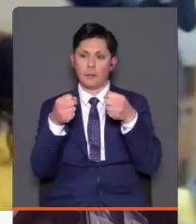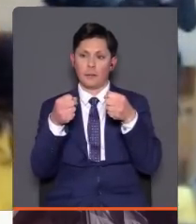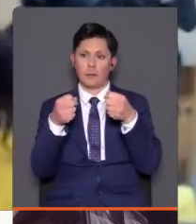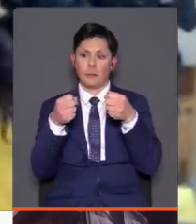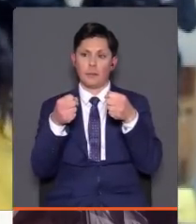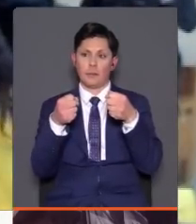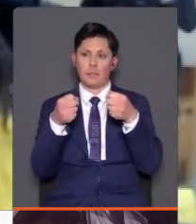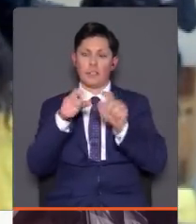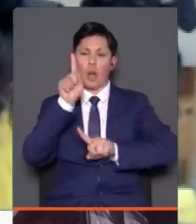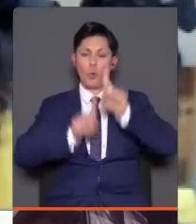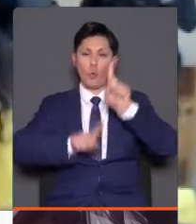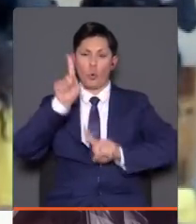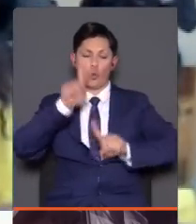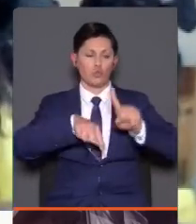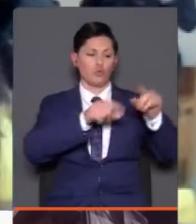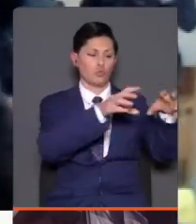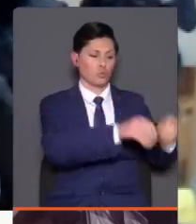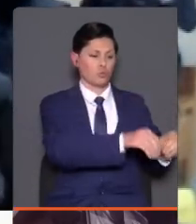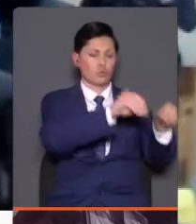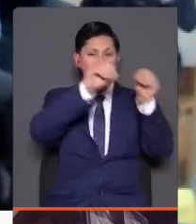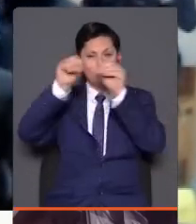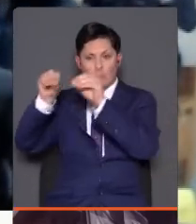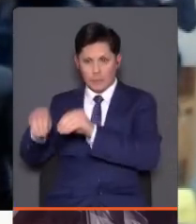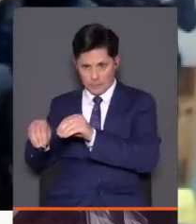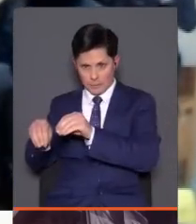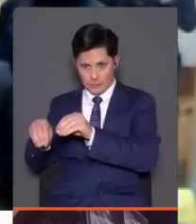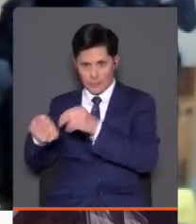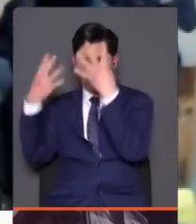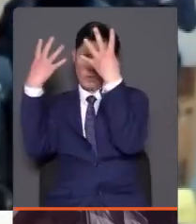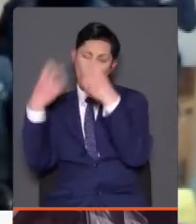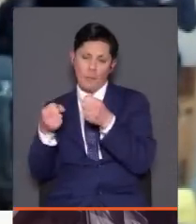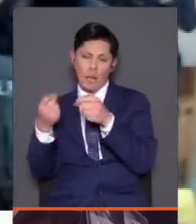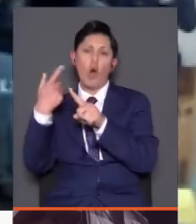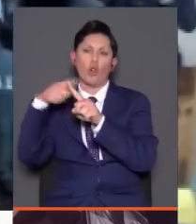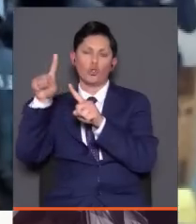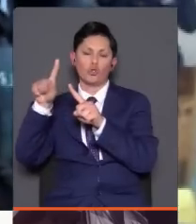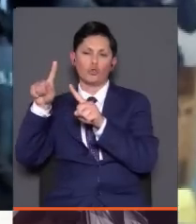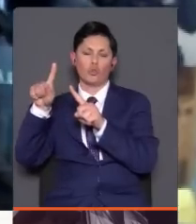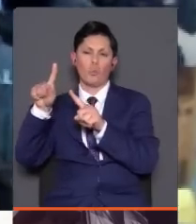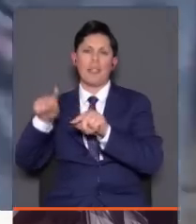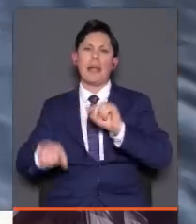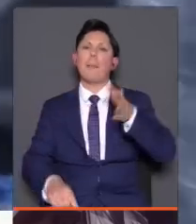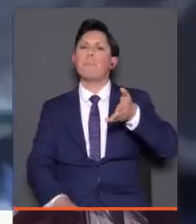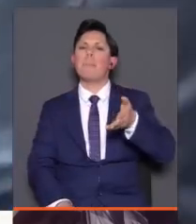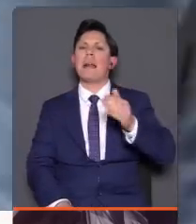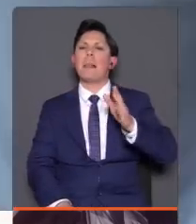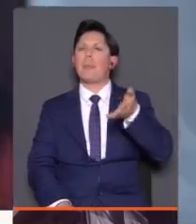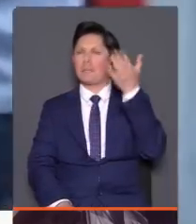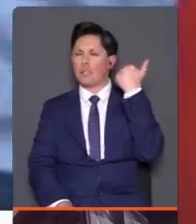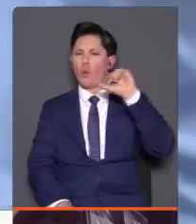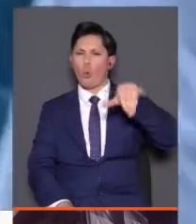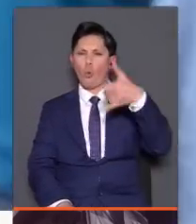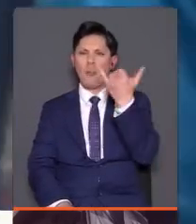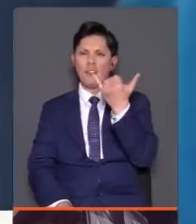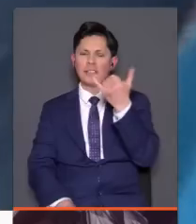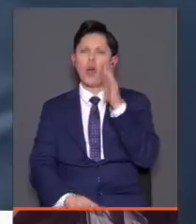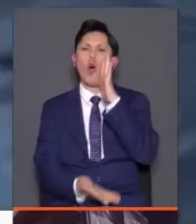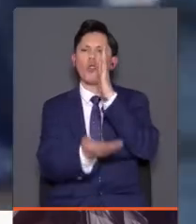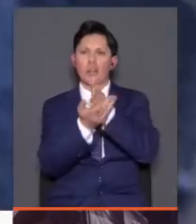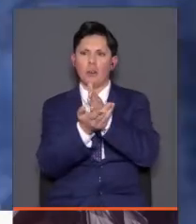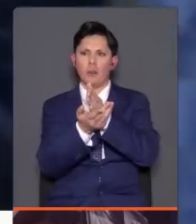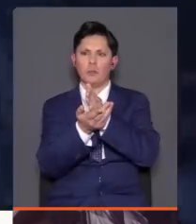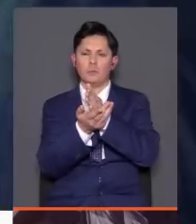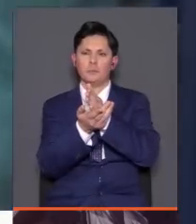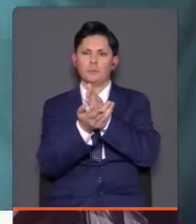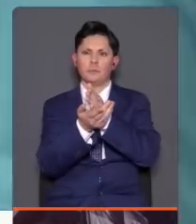de ellos desde Arica hacia otros penales. Pero el pasado jueves, la Corte de Apelaciones Ariqueña ordenó reintegrar al